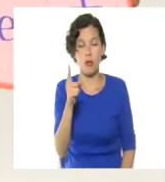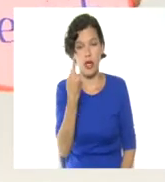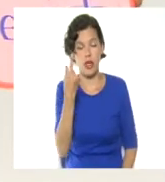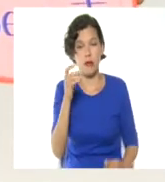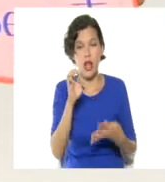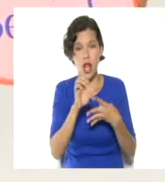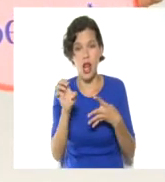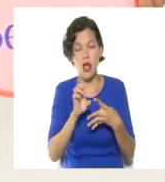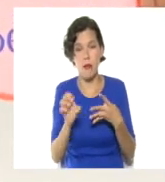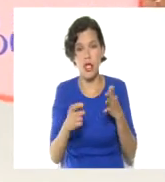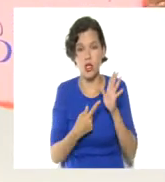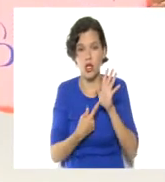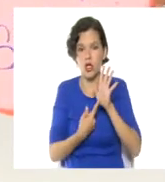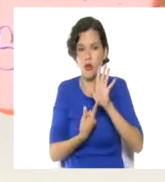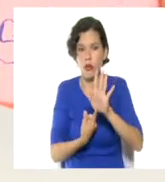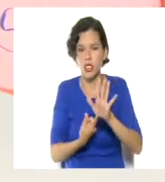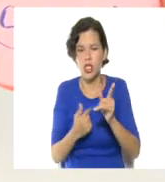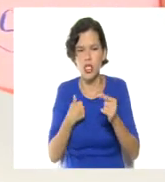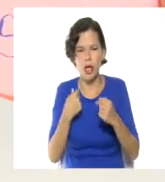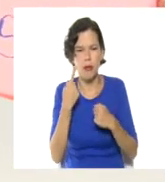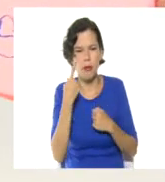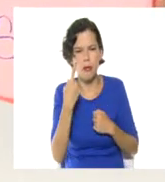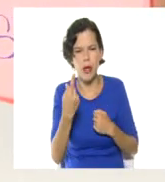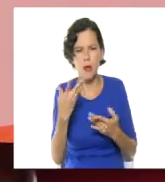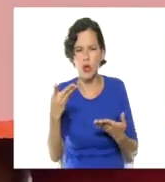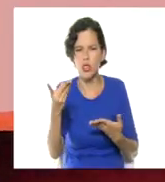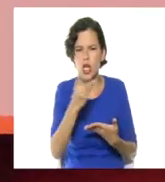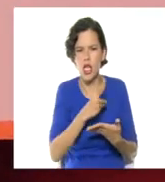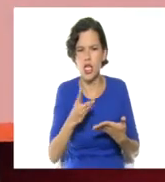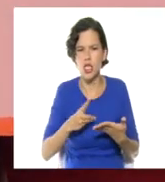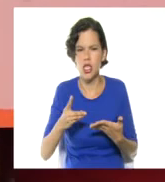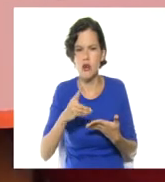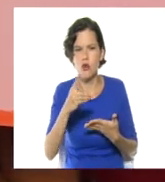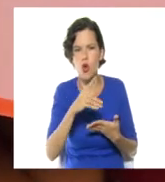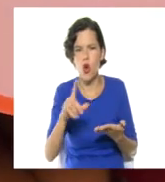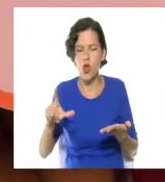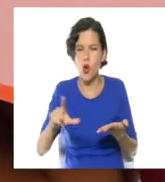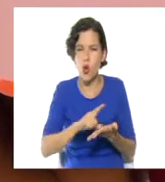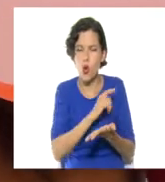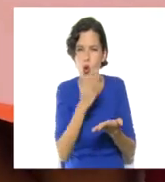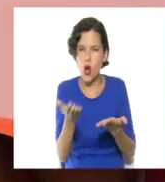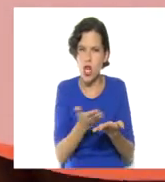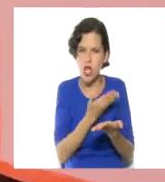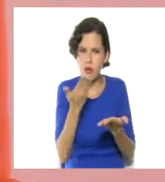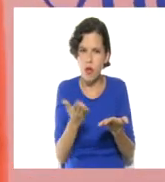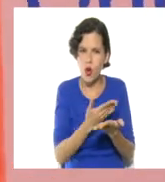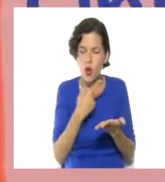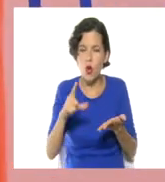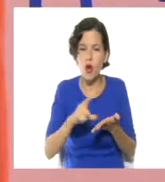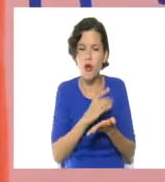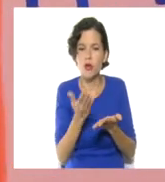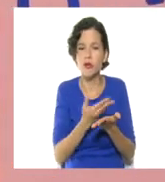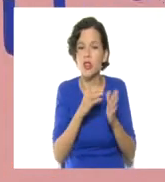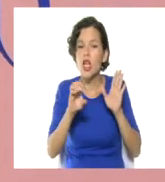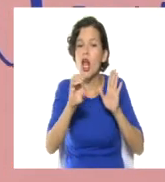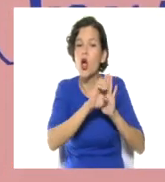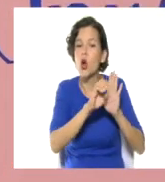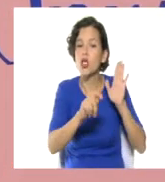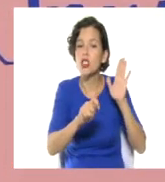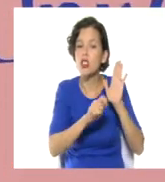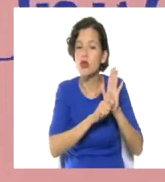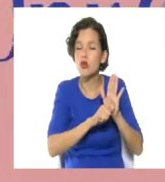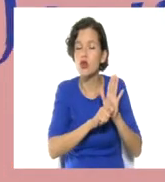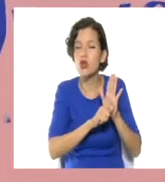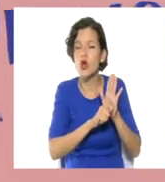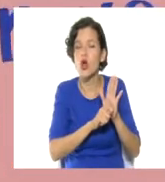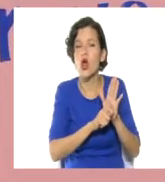elemento que nos presenta el tarjetón, vemos el dibujo de un libro que se denomina Nuestra Constitución